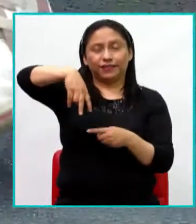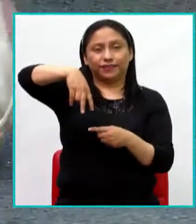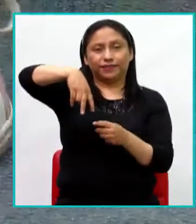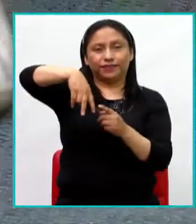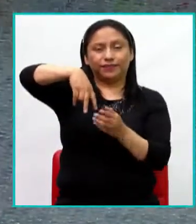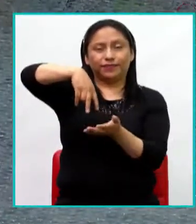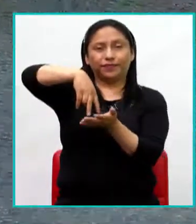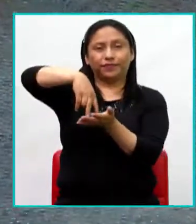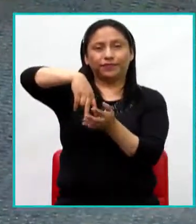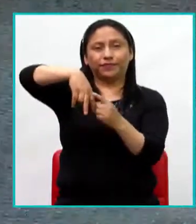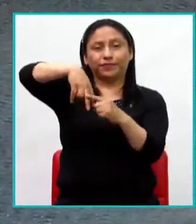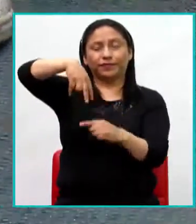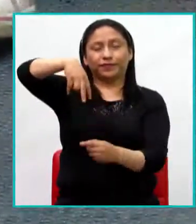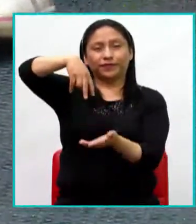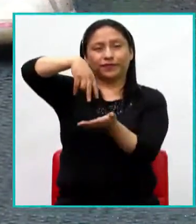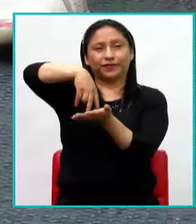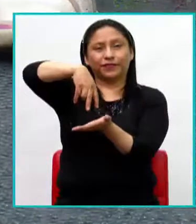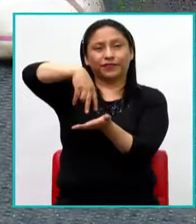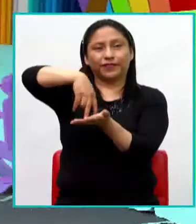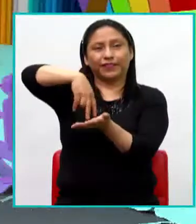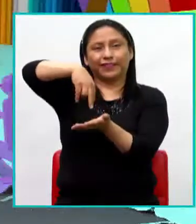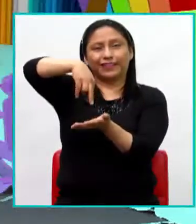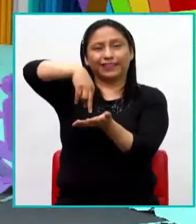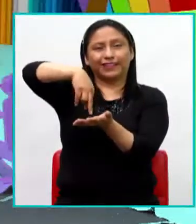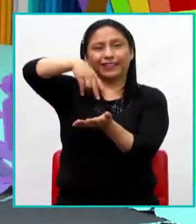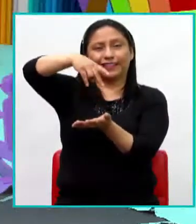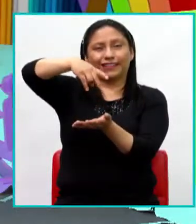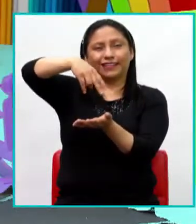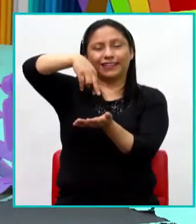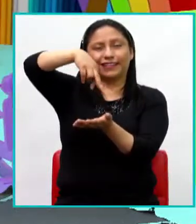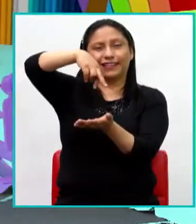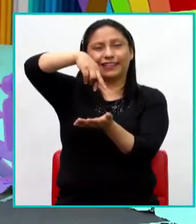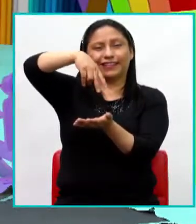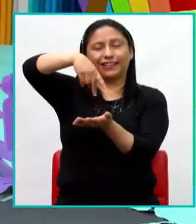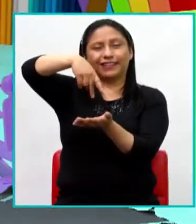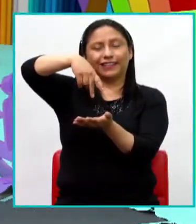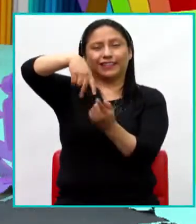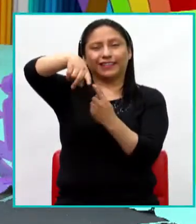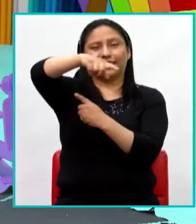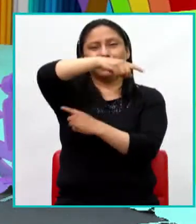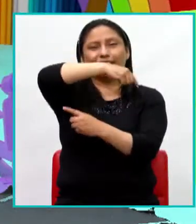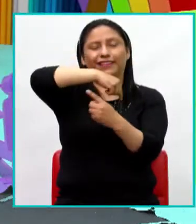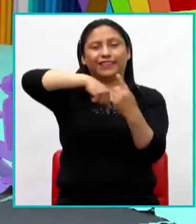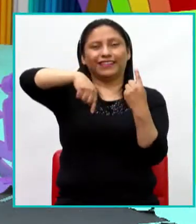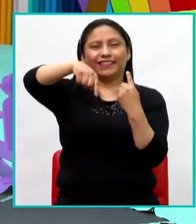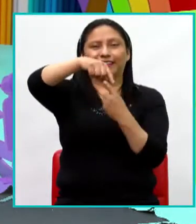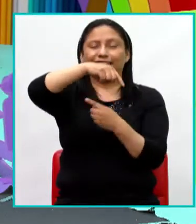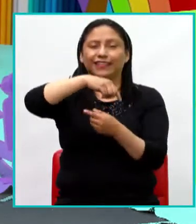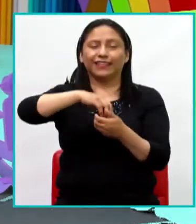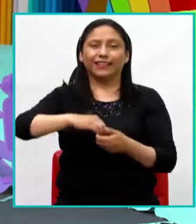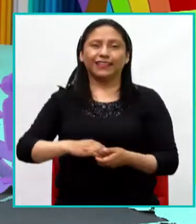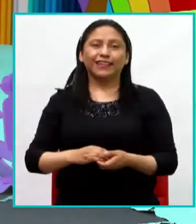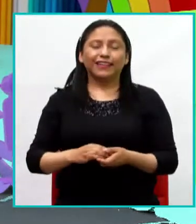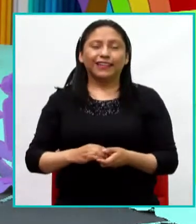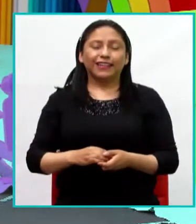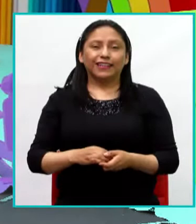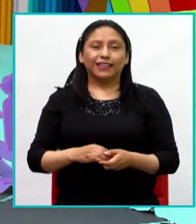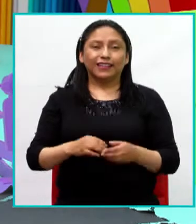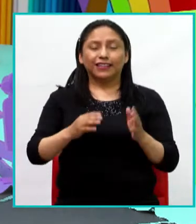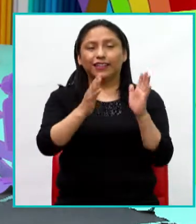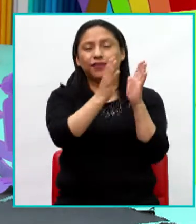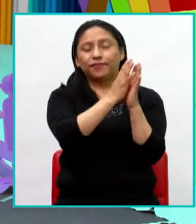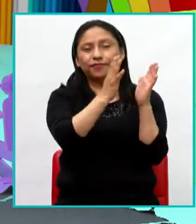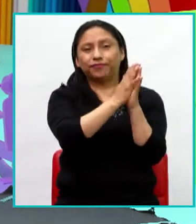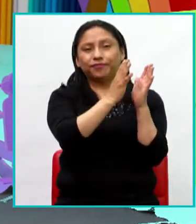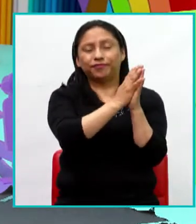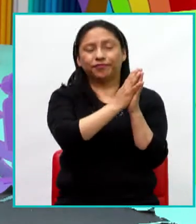aquí, pongo otro pie allá. Pateo, pateo, pateo y una vuelta voy a dar. Todos